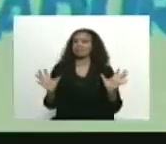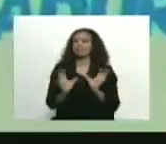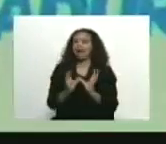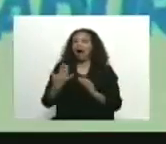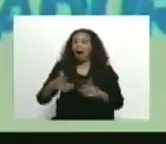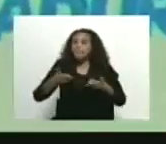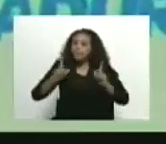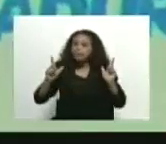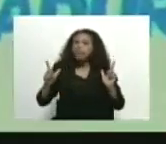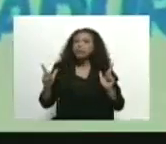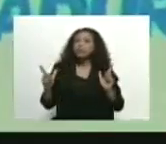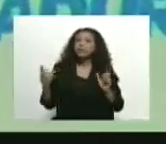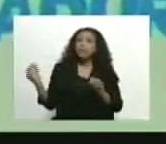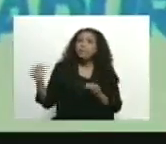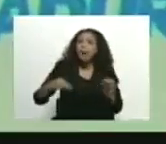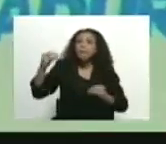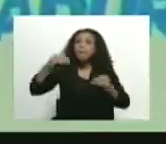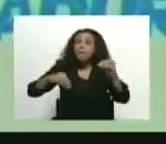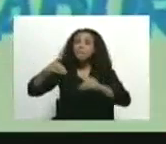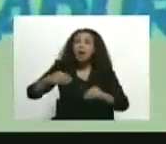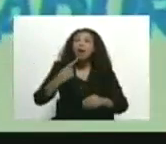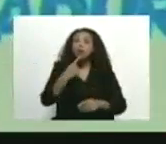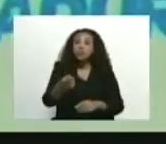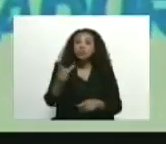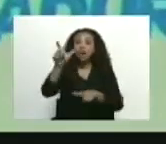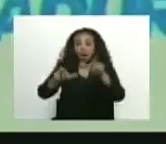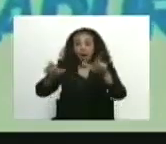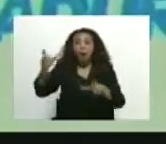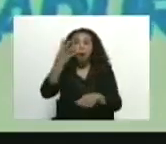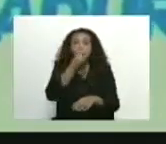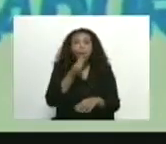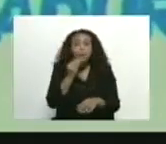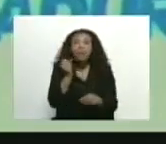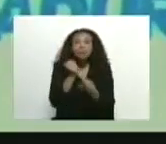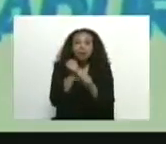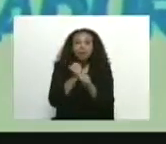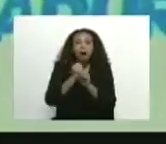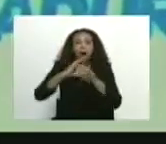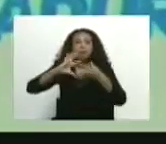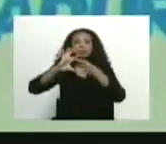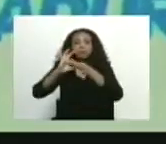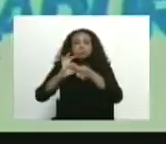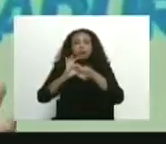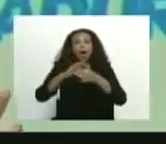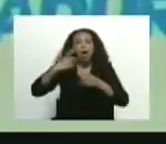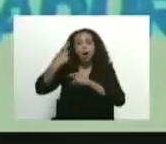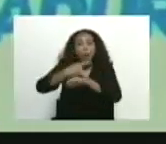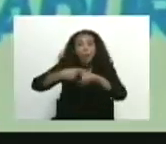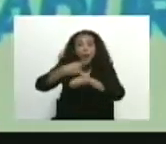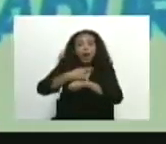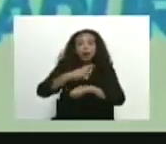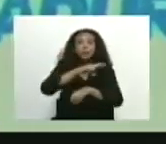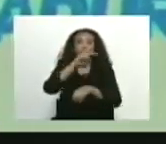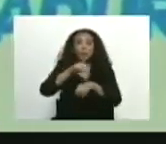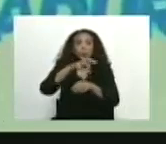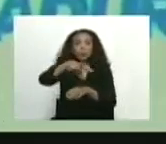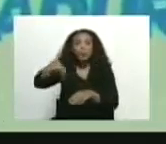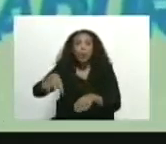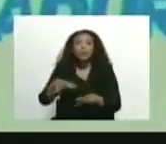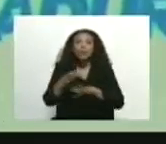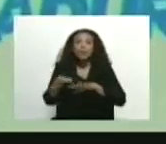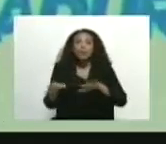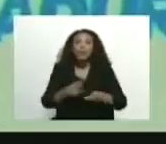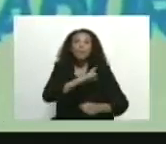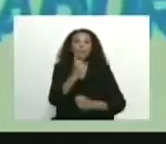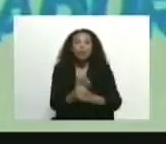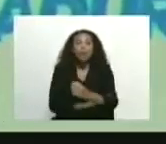ha permitido que, como lo han mencionado, el trabajo articulado entre el gobierno nacional, regional, municipal y el